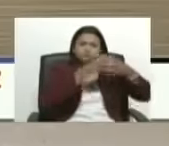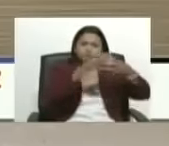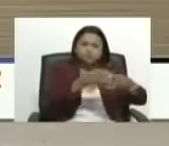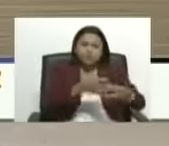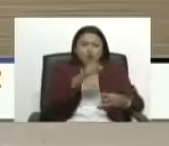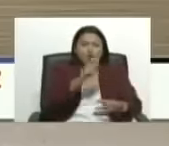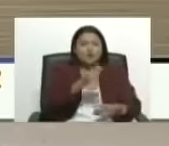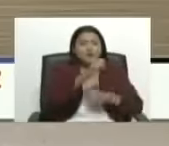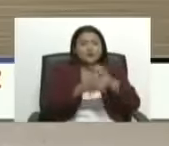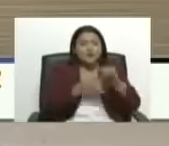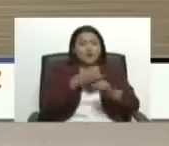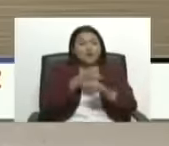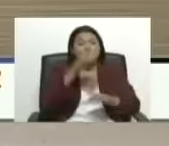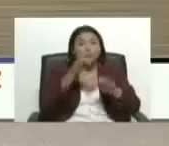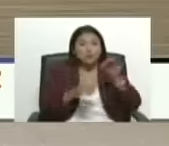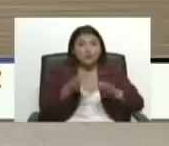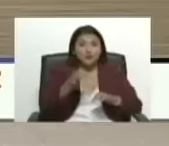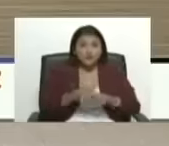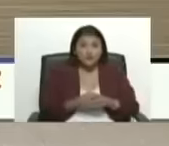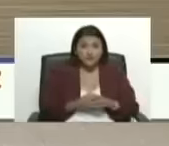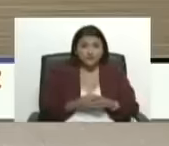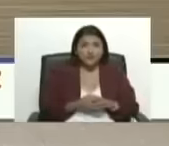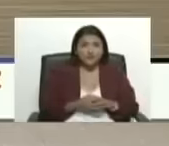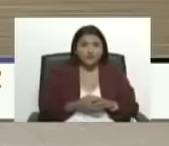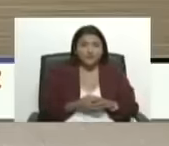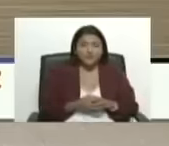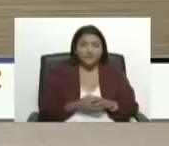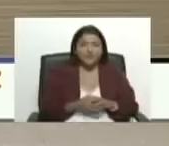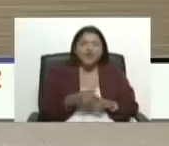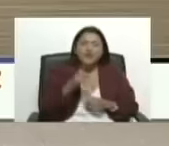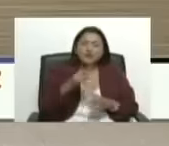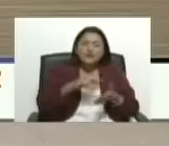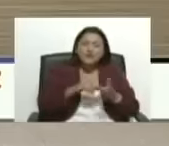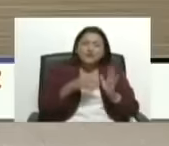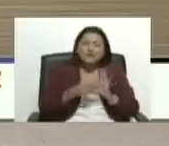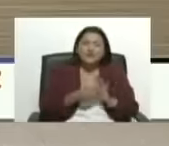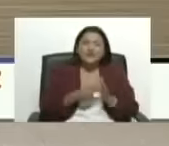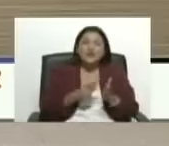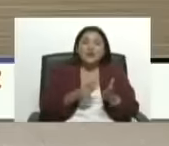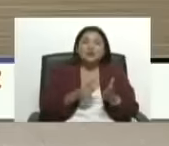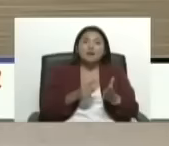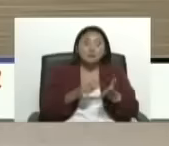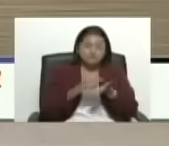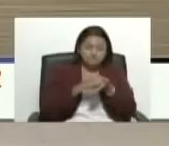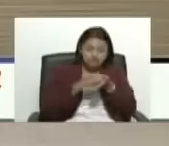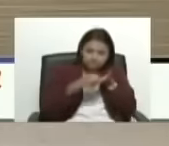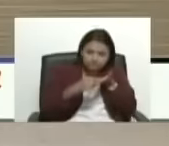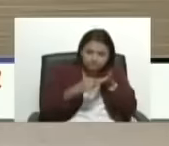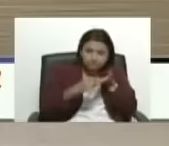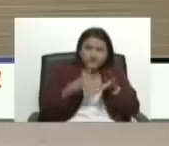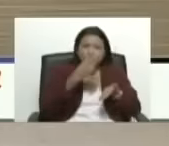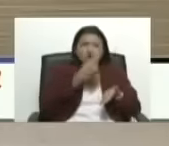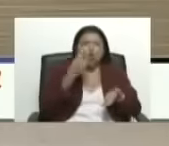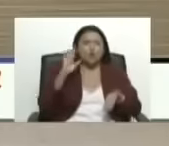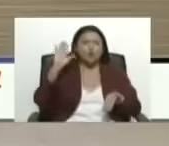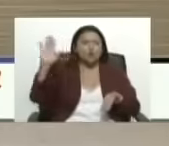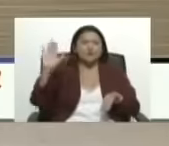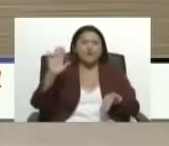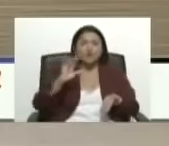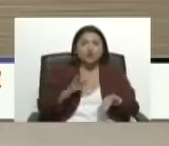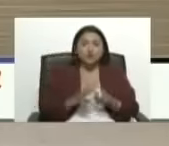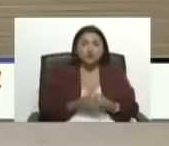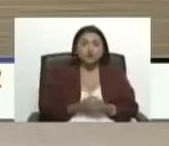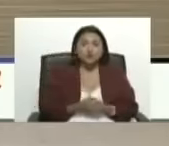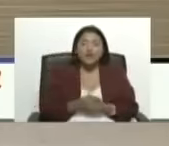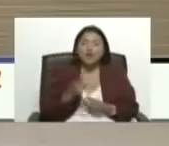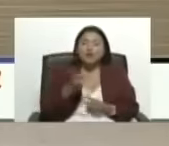derecho se llama la cláusula compromisoria. Cláusula compromisoria, un compromiso de